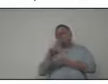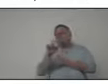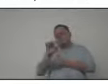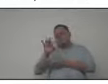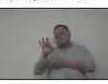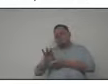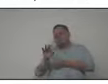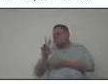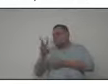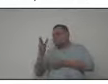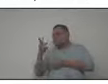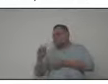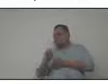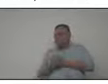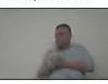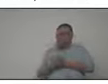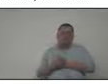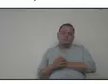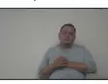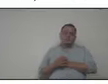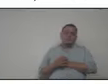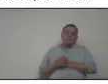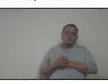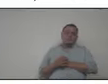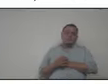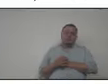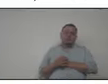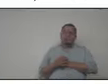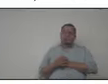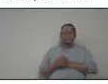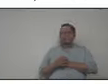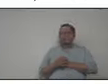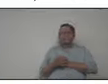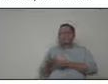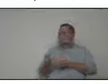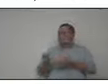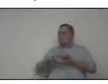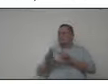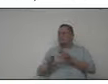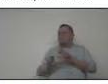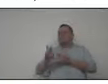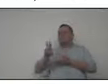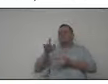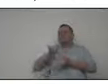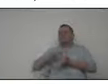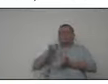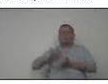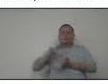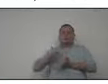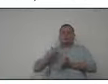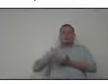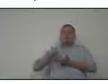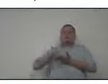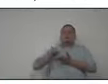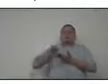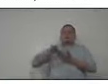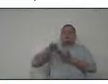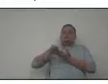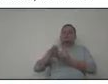6.30, igual en el nivel de endeudamiento, también fue uno de los indicadores que